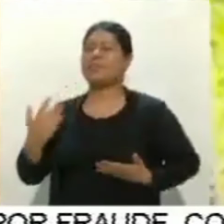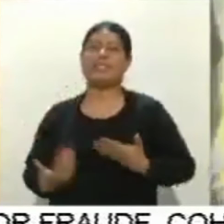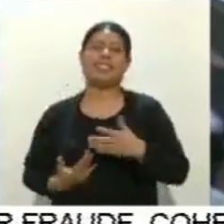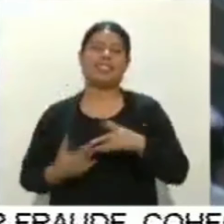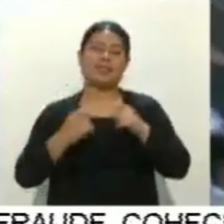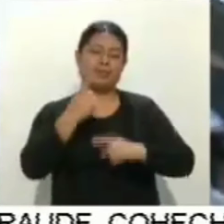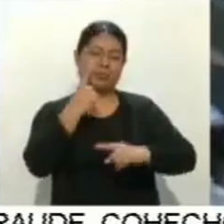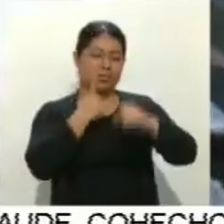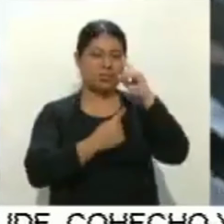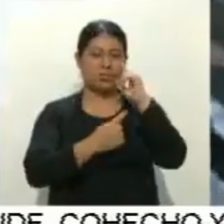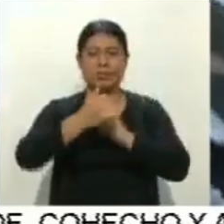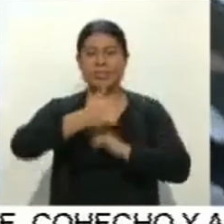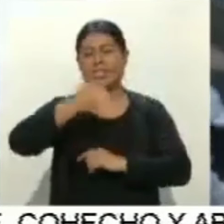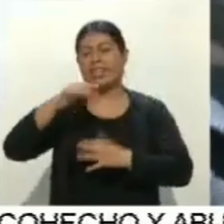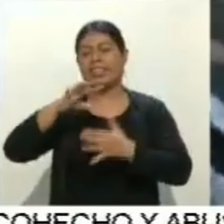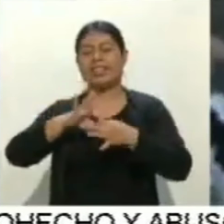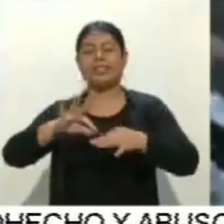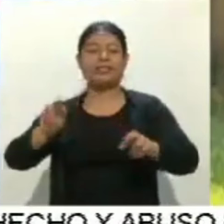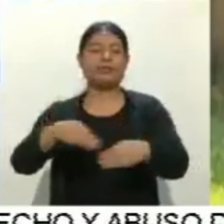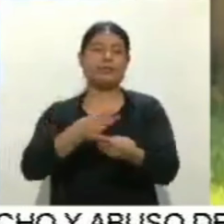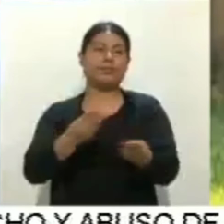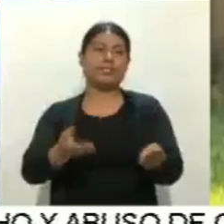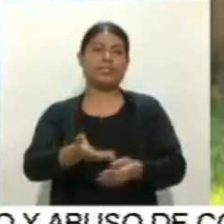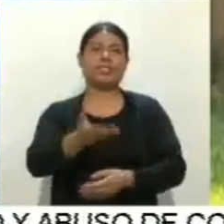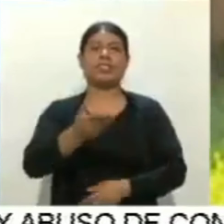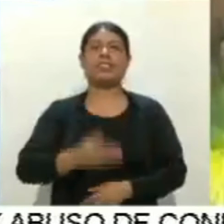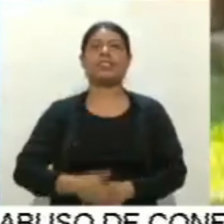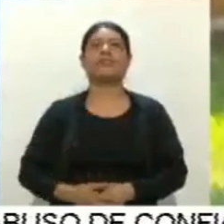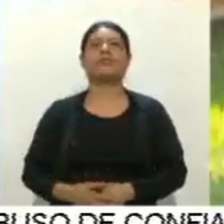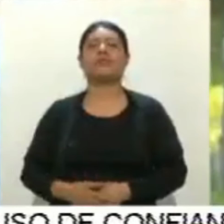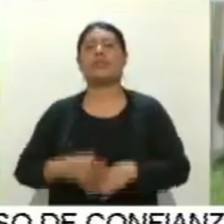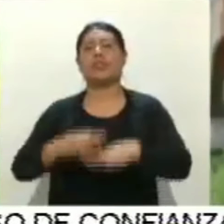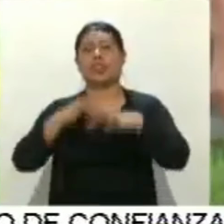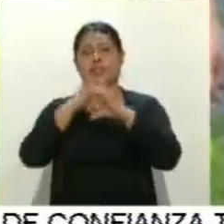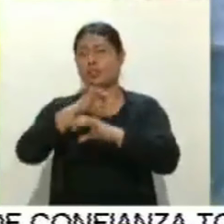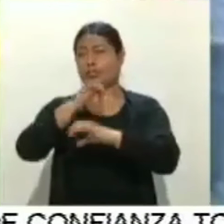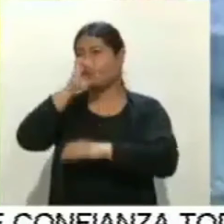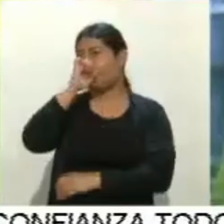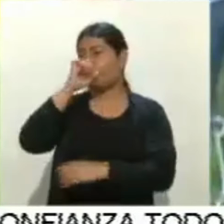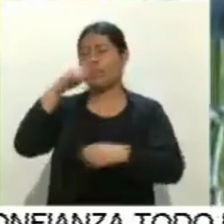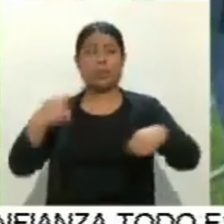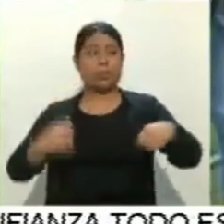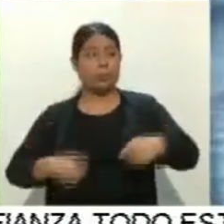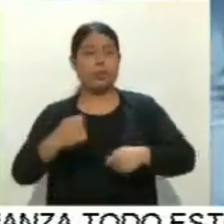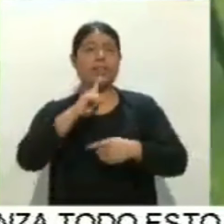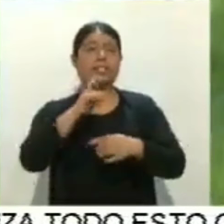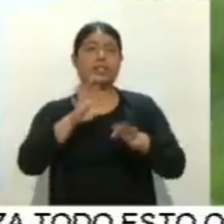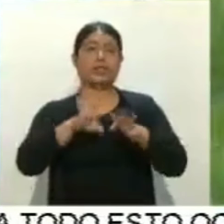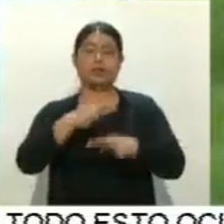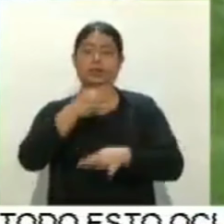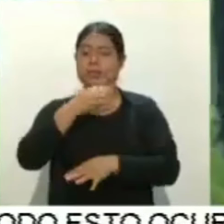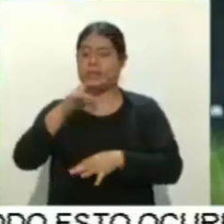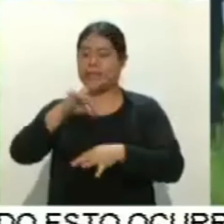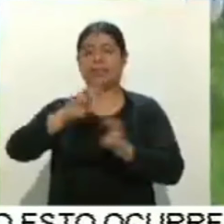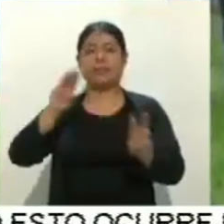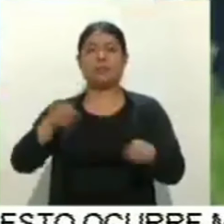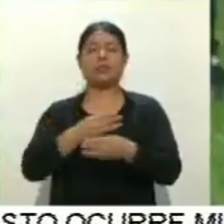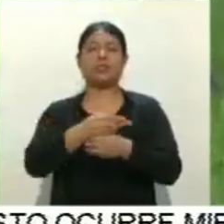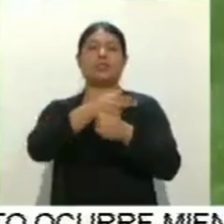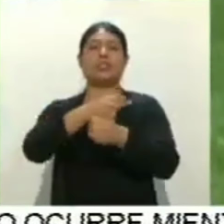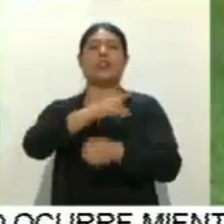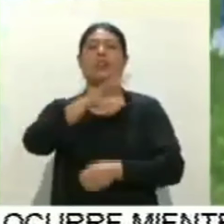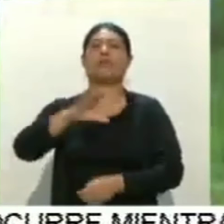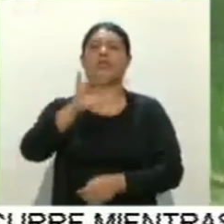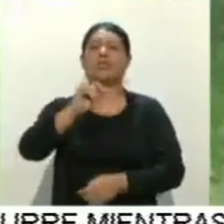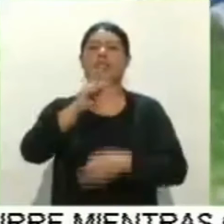también llorar con cada nota musical. Entre clarinetes, trompetas y tambores es como se festeja el Día del Músico. Con imágenes de José de